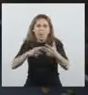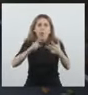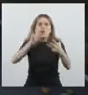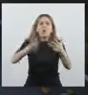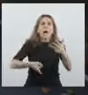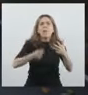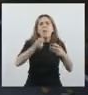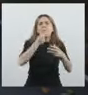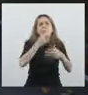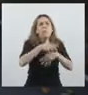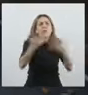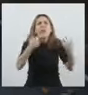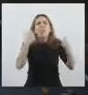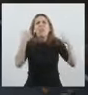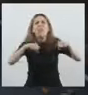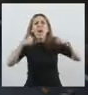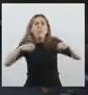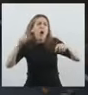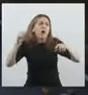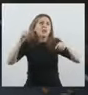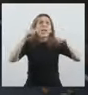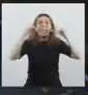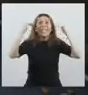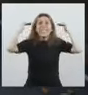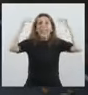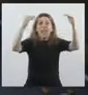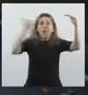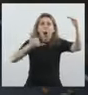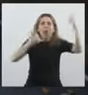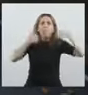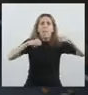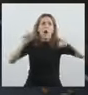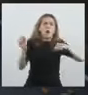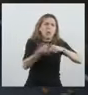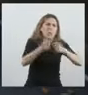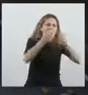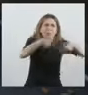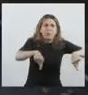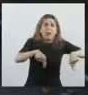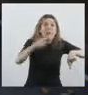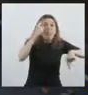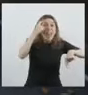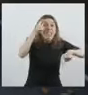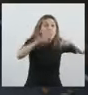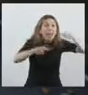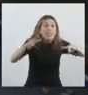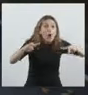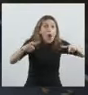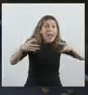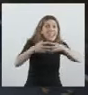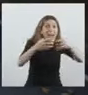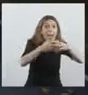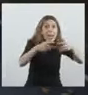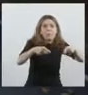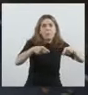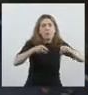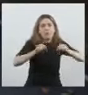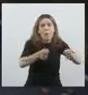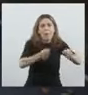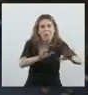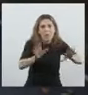recreativa de cualquier deporte en lugares cerrados donde practiquen más de 10 personas. Se establece